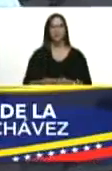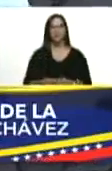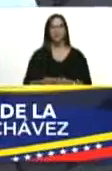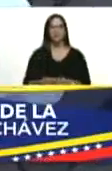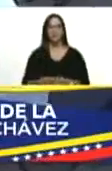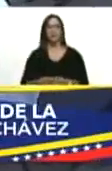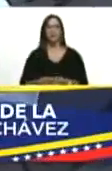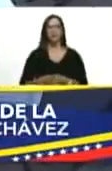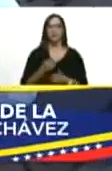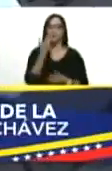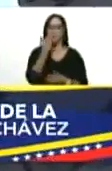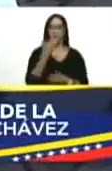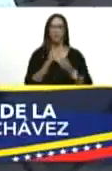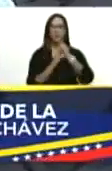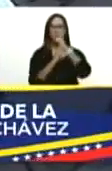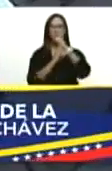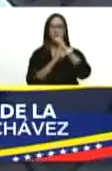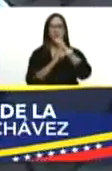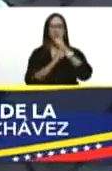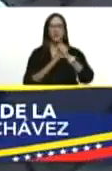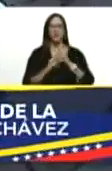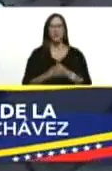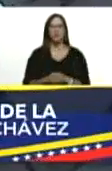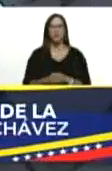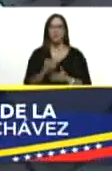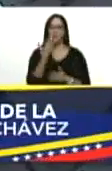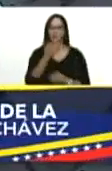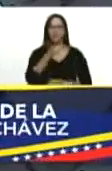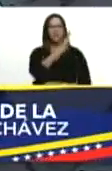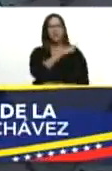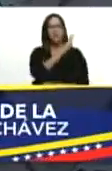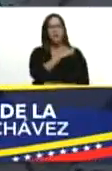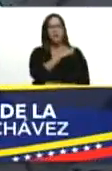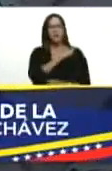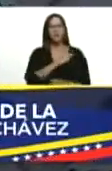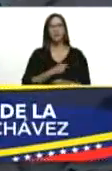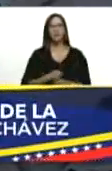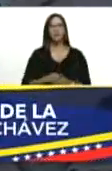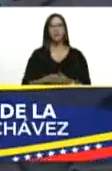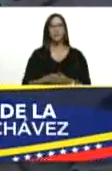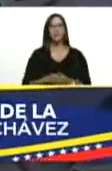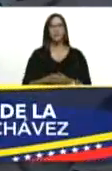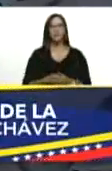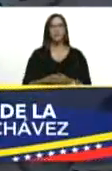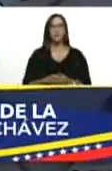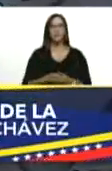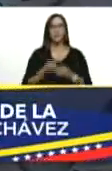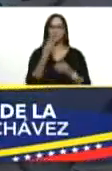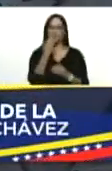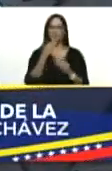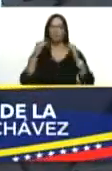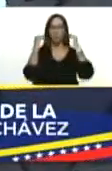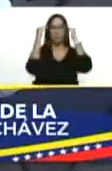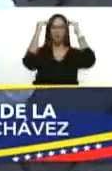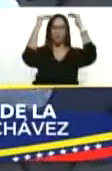ante su líder, ante su jefe, ante su comandante.